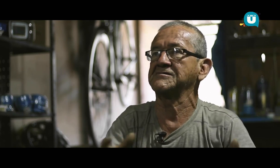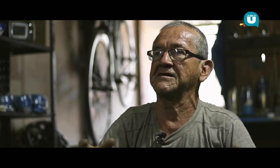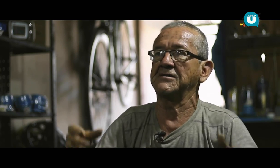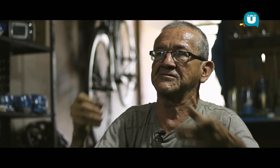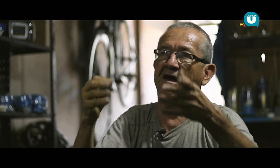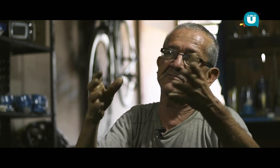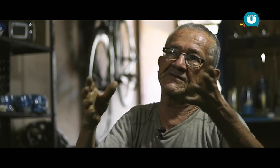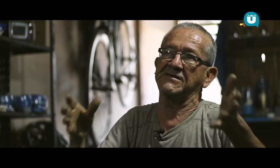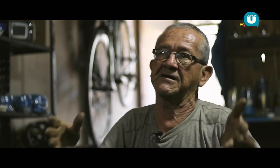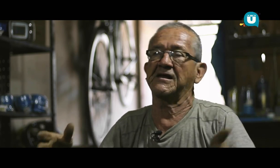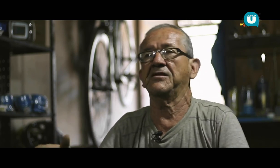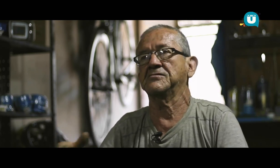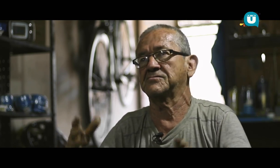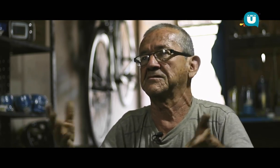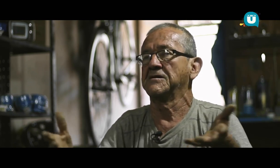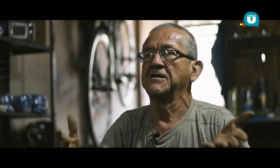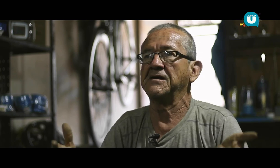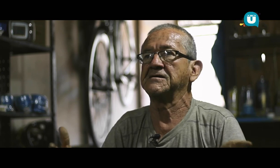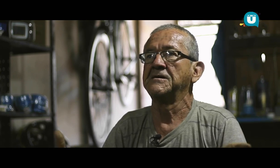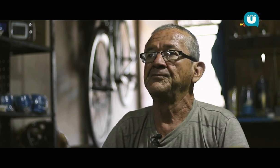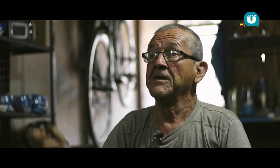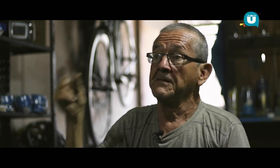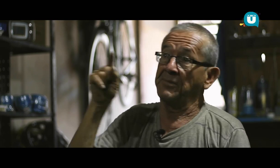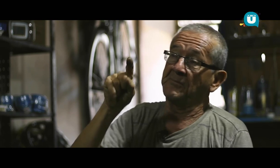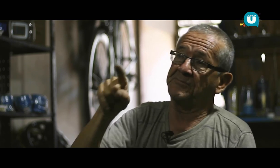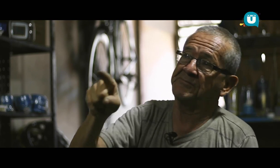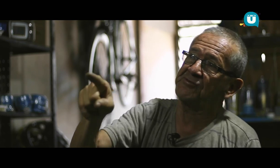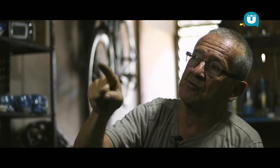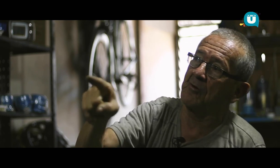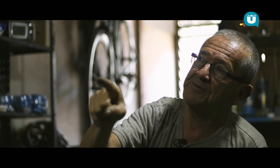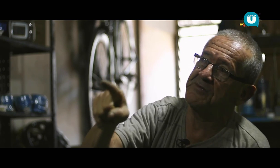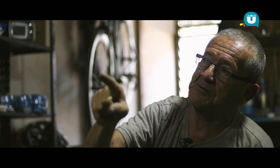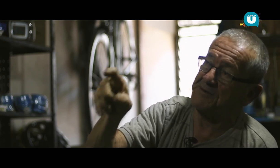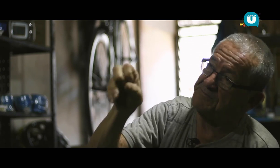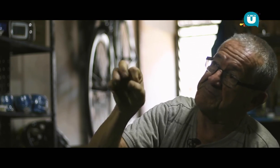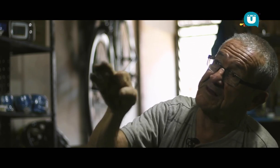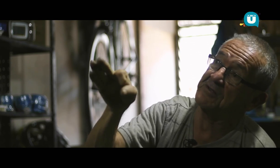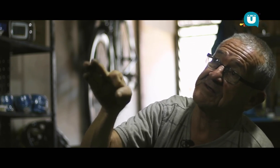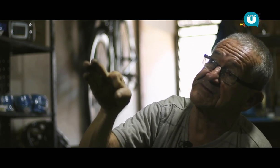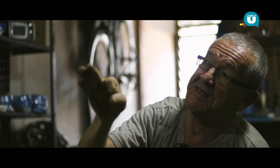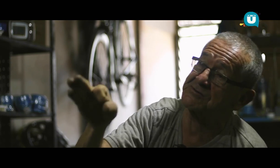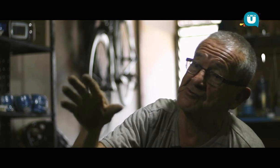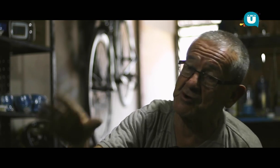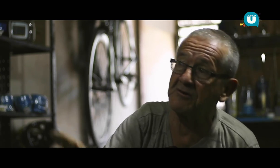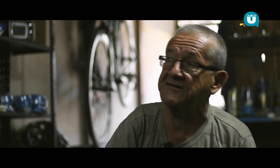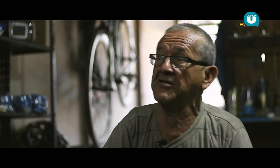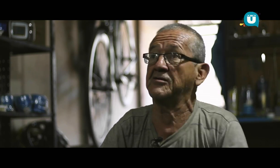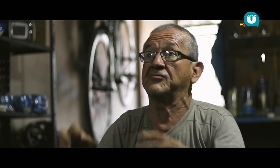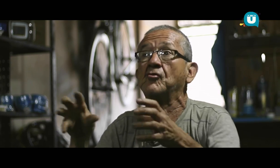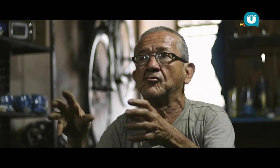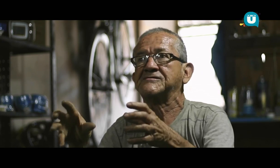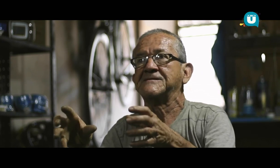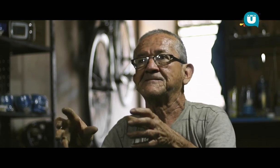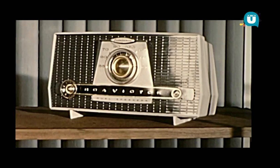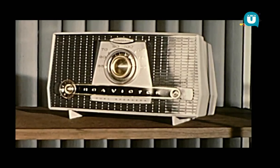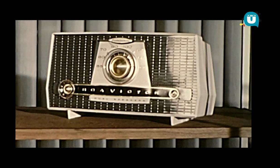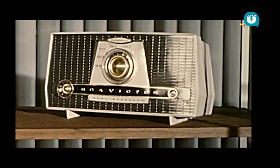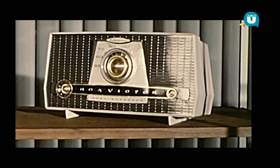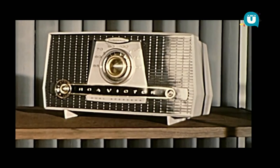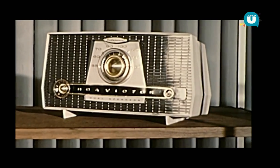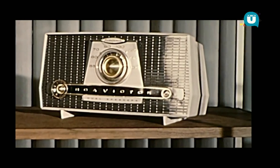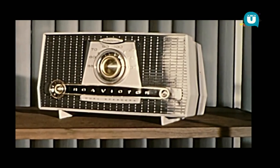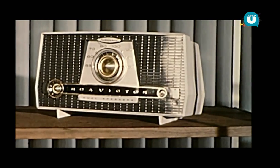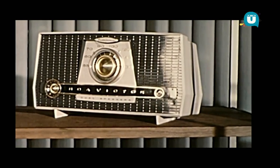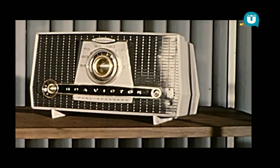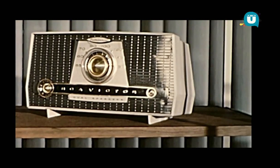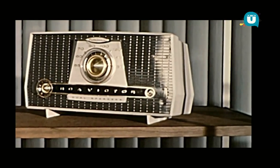había una cosa, los carros no tenían radio, eso. Pero a mí me tocó primero, el primer radio que se escuchó fue el radio de tubos,